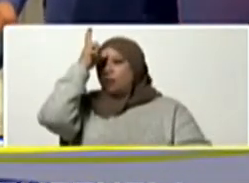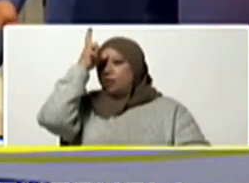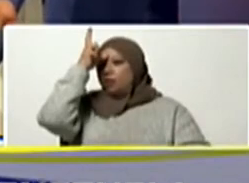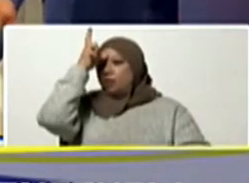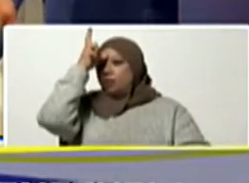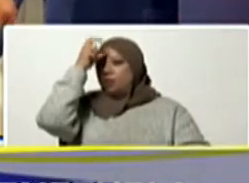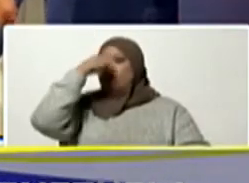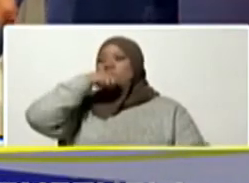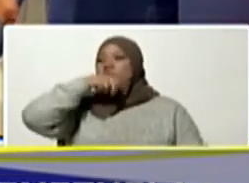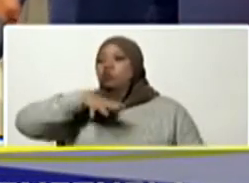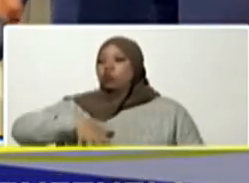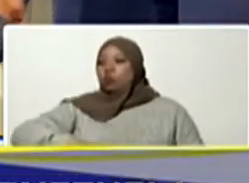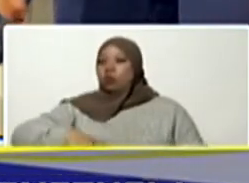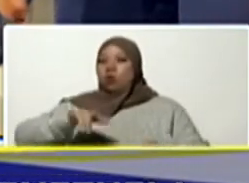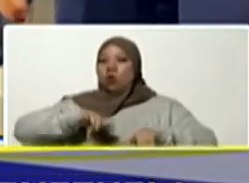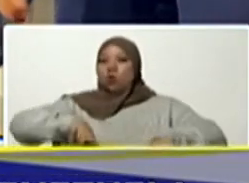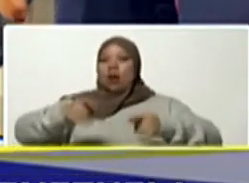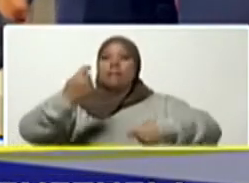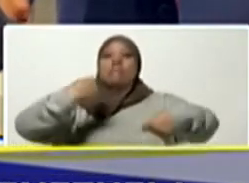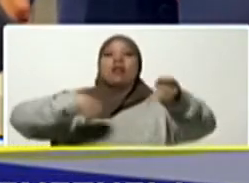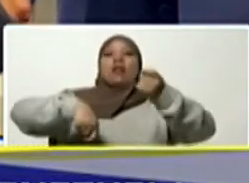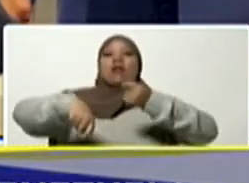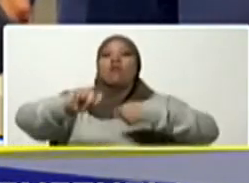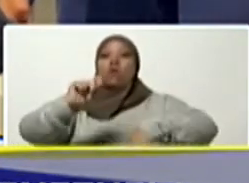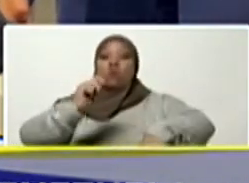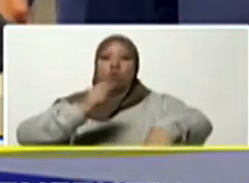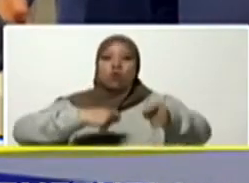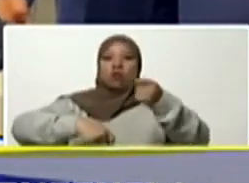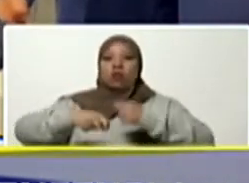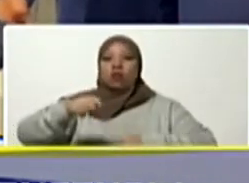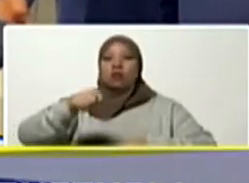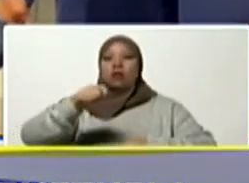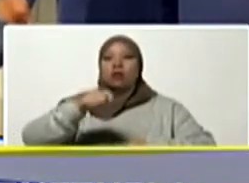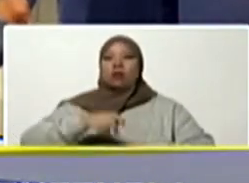Bazar histórico que viene funcionando desde